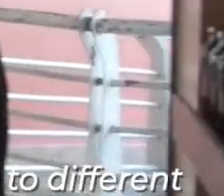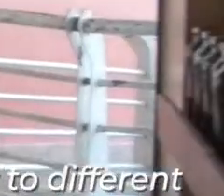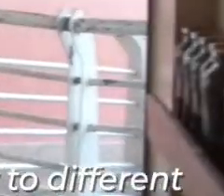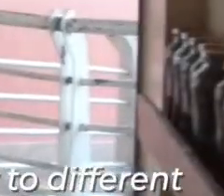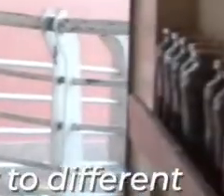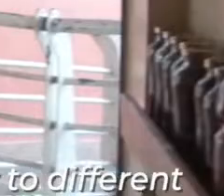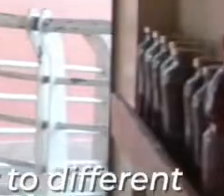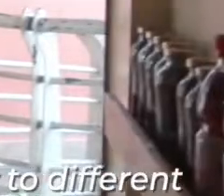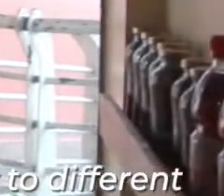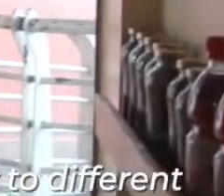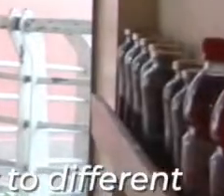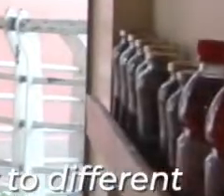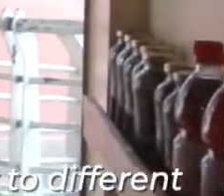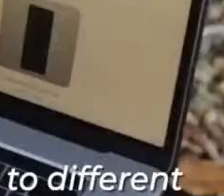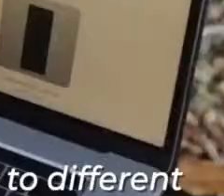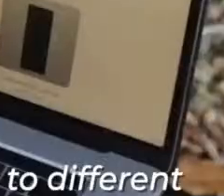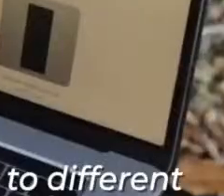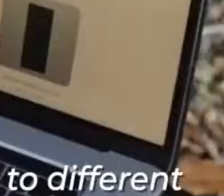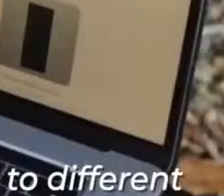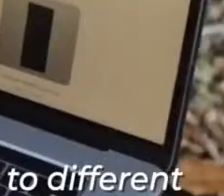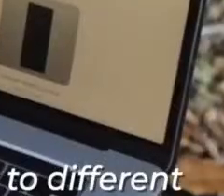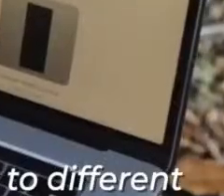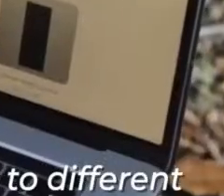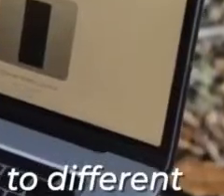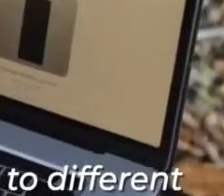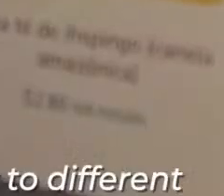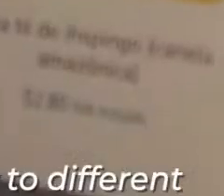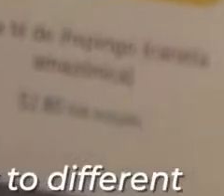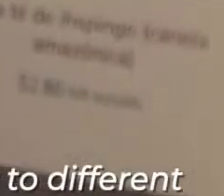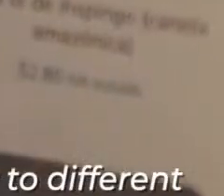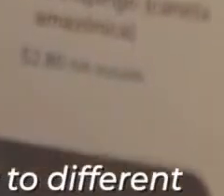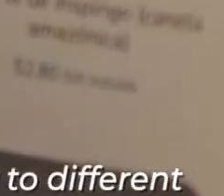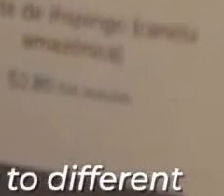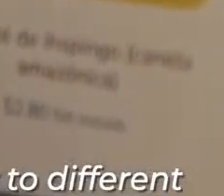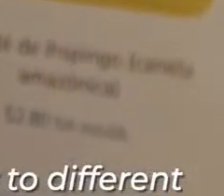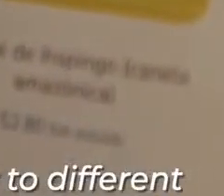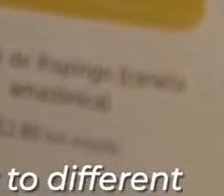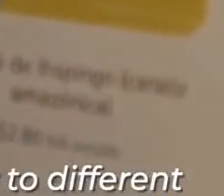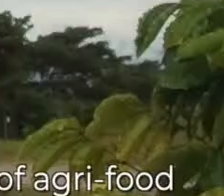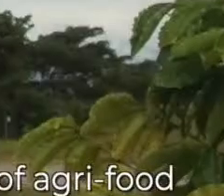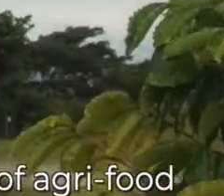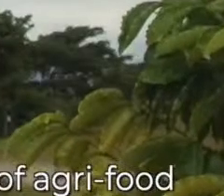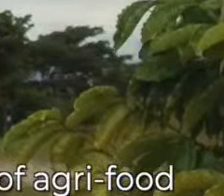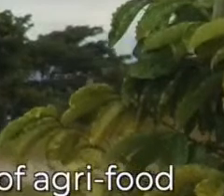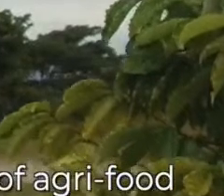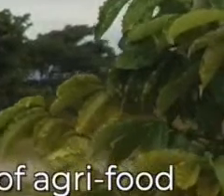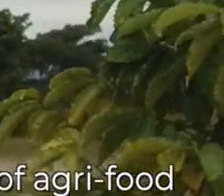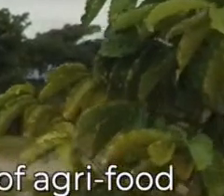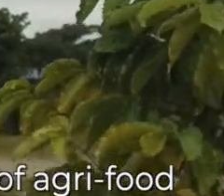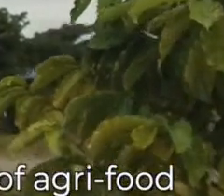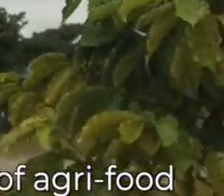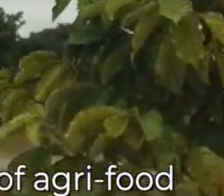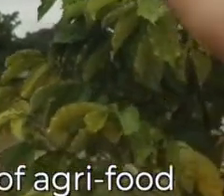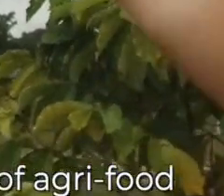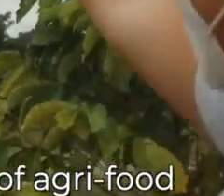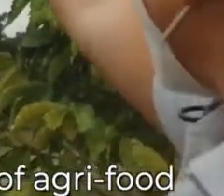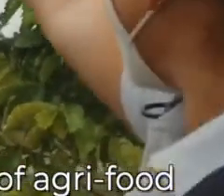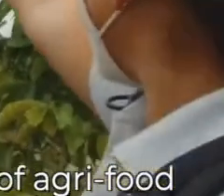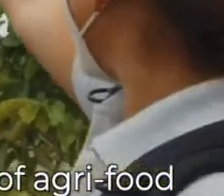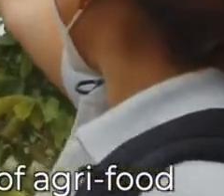con mayor alcance a diferentes partes, no solamente del país, sino del mundo también. Esta oferta de productos y